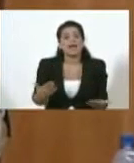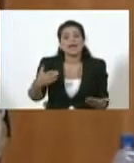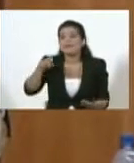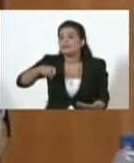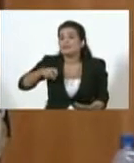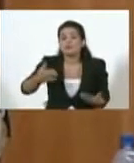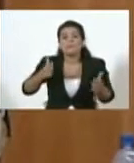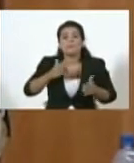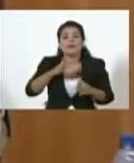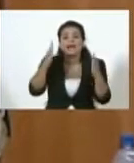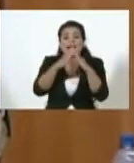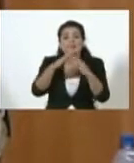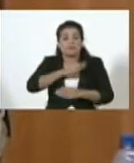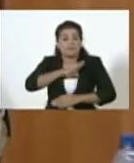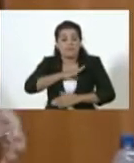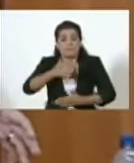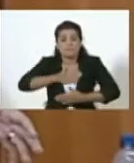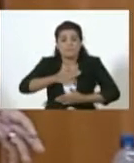hogar.